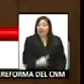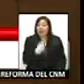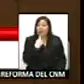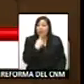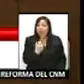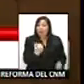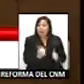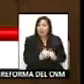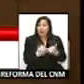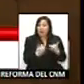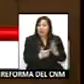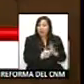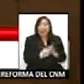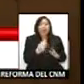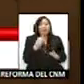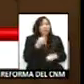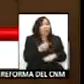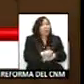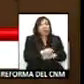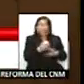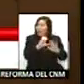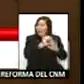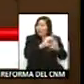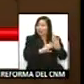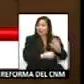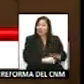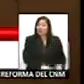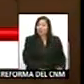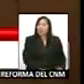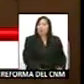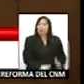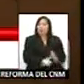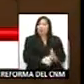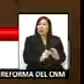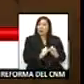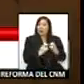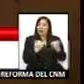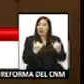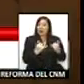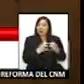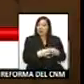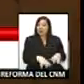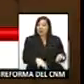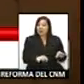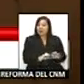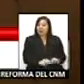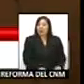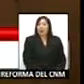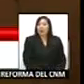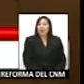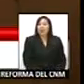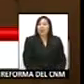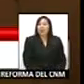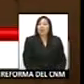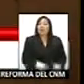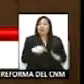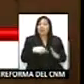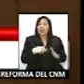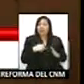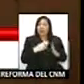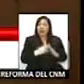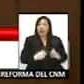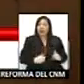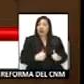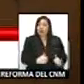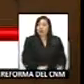declarado, o esta ley, inconstitucional. Y bueno, la reunión del día de hoy, que es importante, de los fondos de vivienda, pues es un